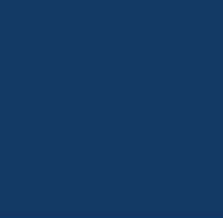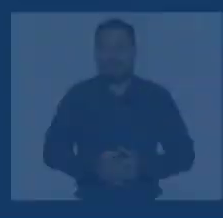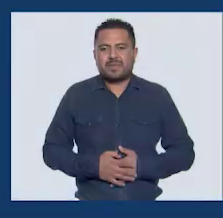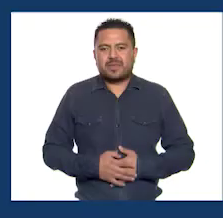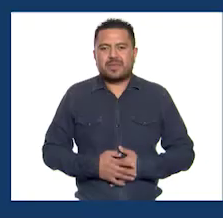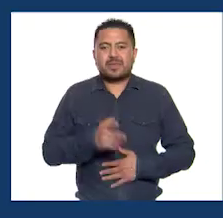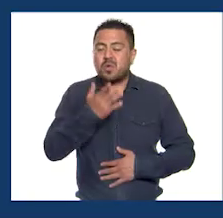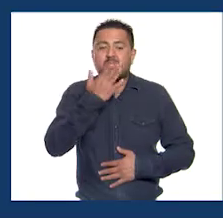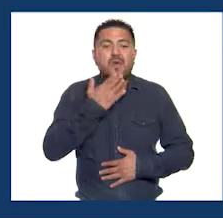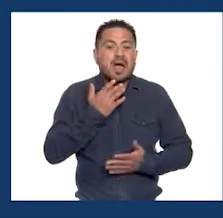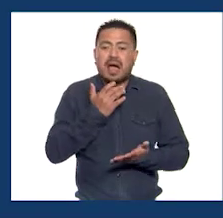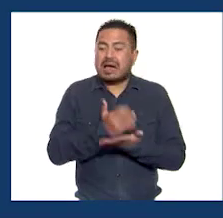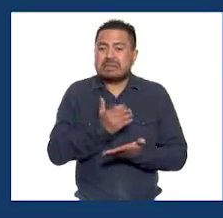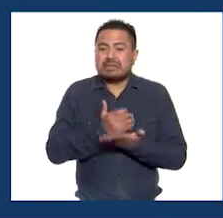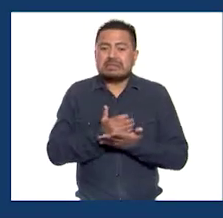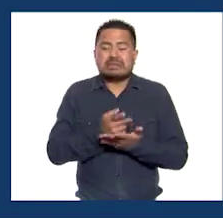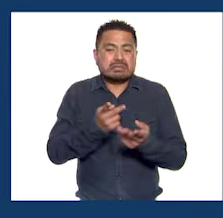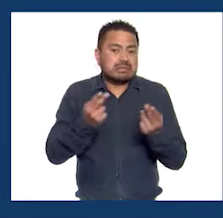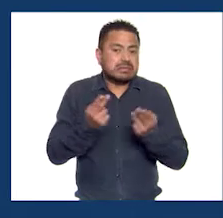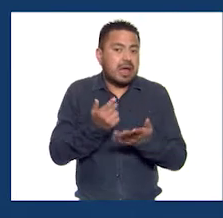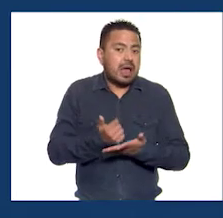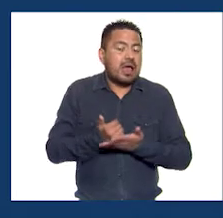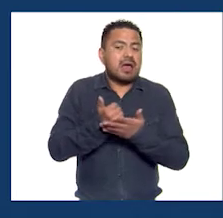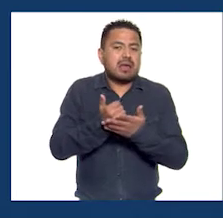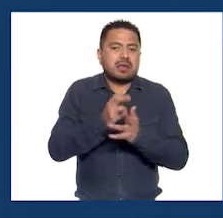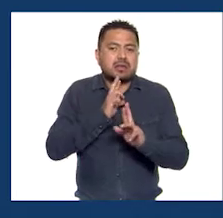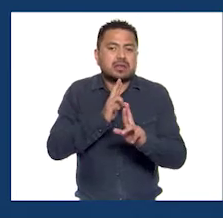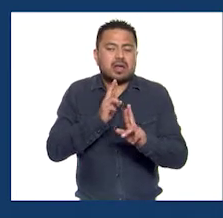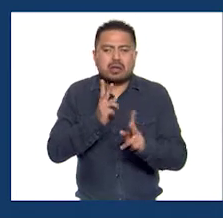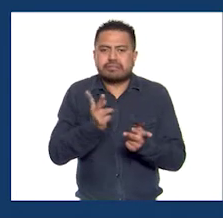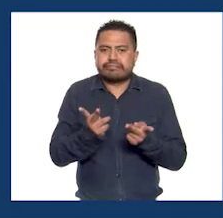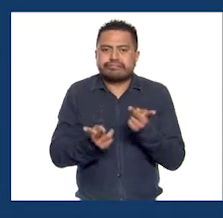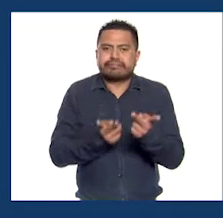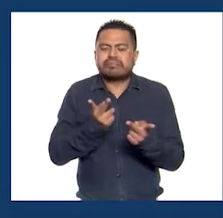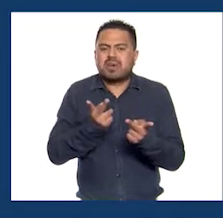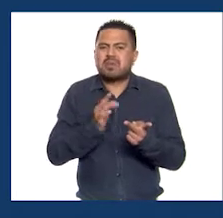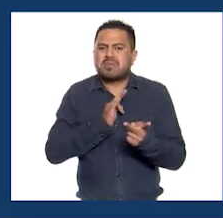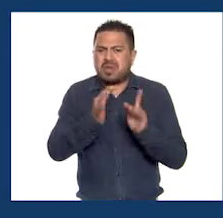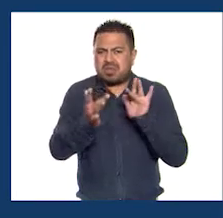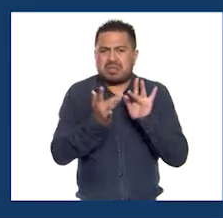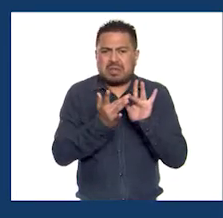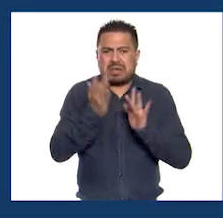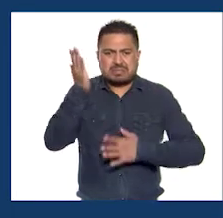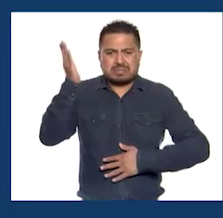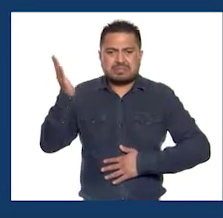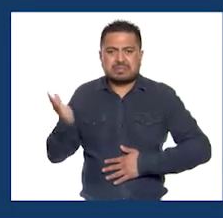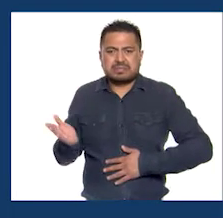Si no tienes el libro de texto o necesitas ayuda para responder las preguntas, contáctanos.